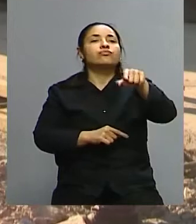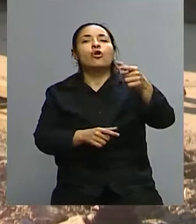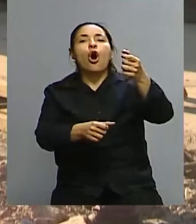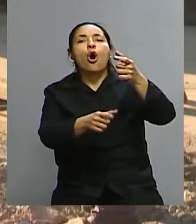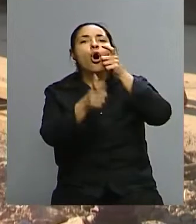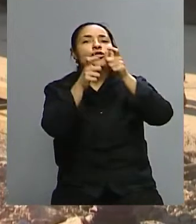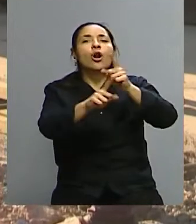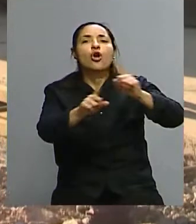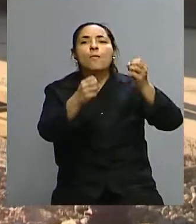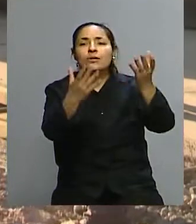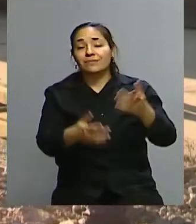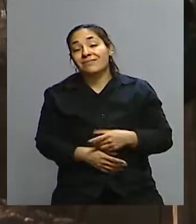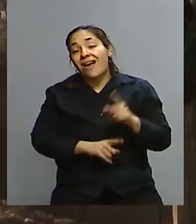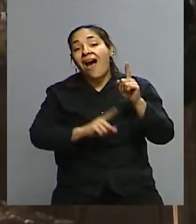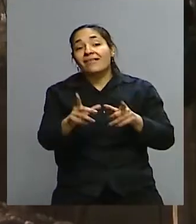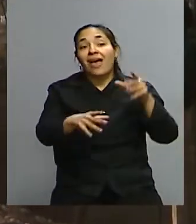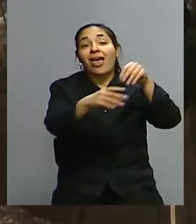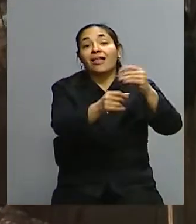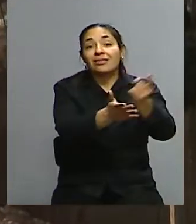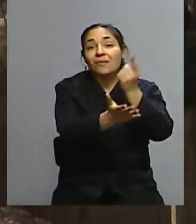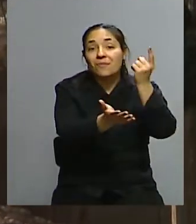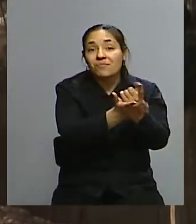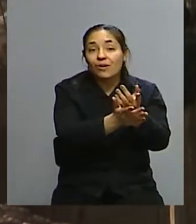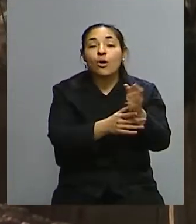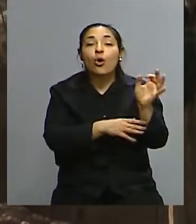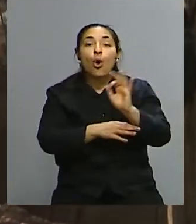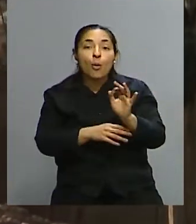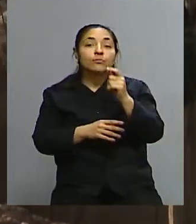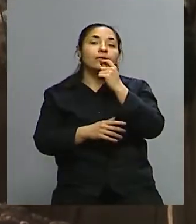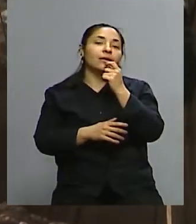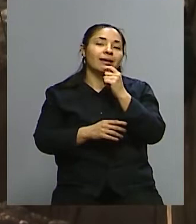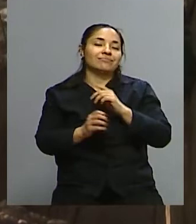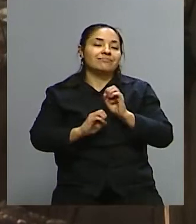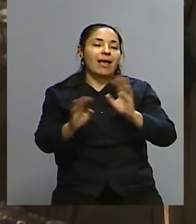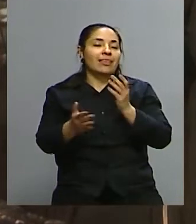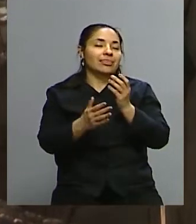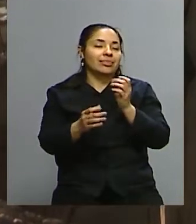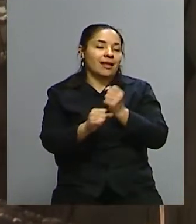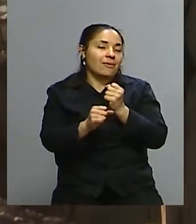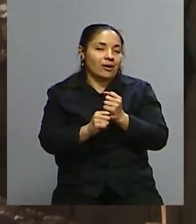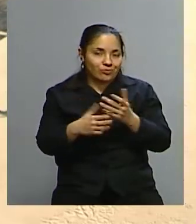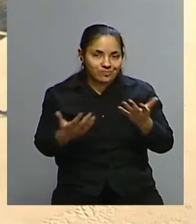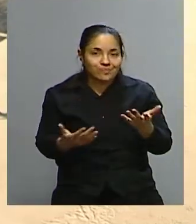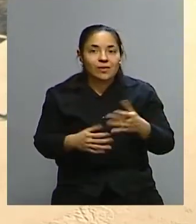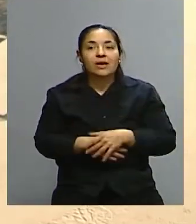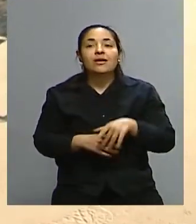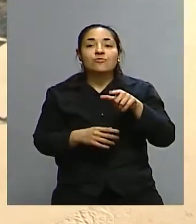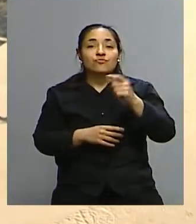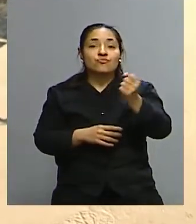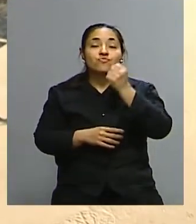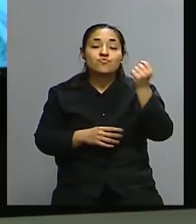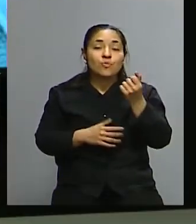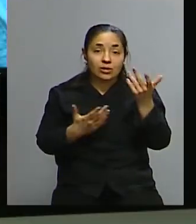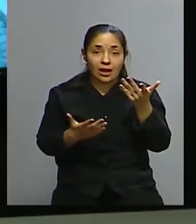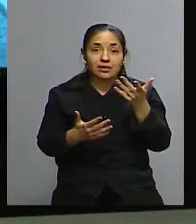no tienen la facultad, otras veces porque no lo hicieron bien. Así de simple. Entonces, esa es una diferenciación muy importante que hay en el órgano de